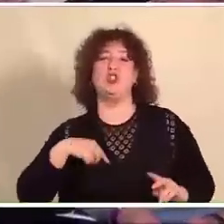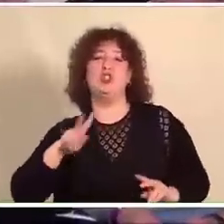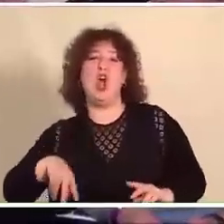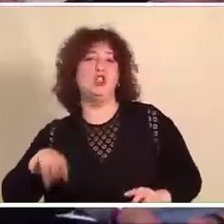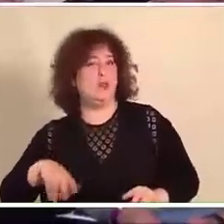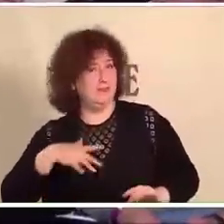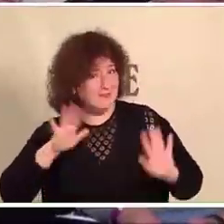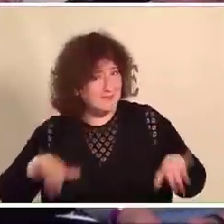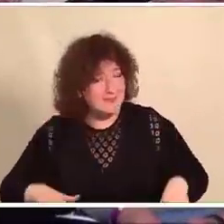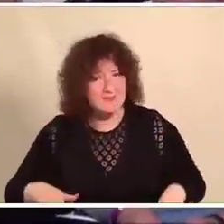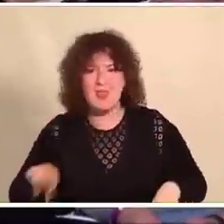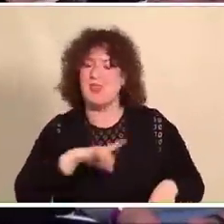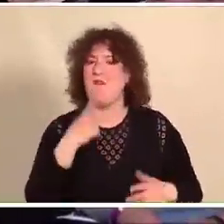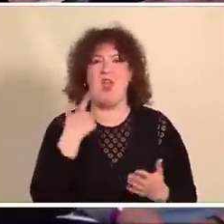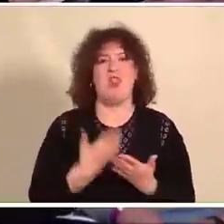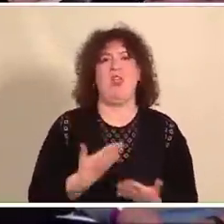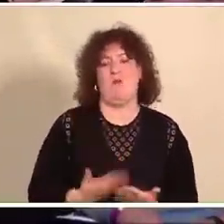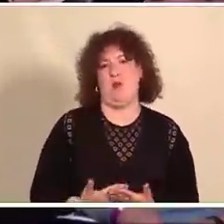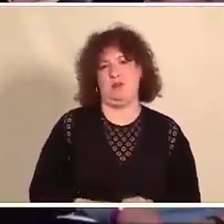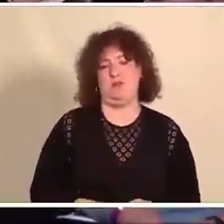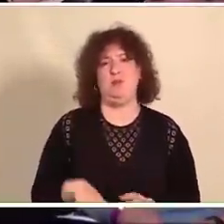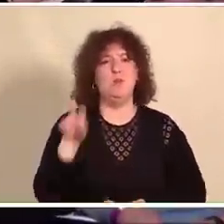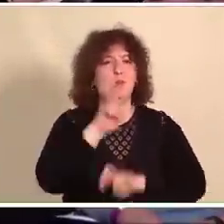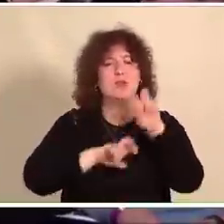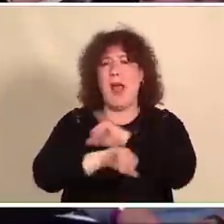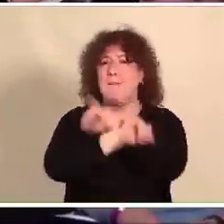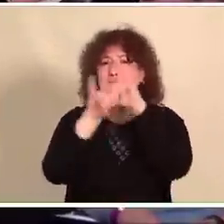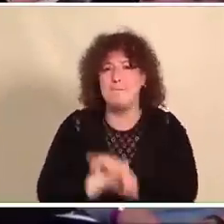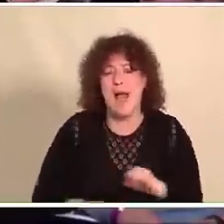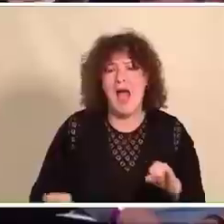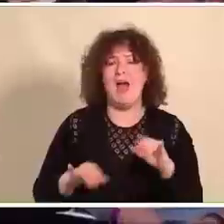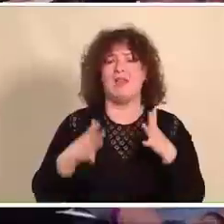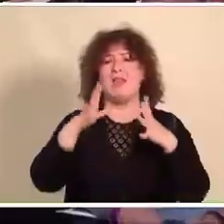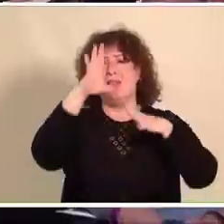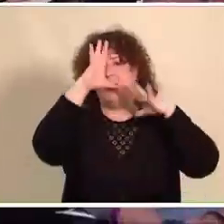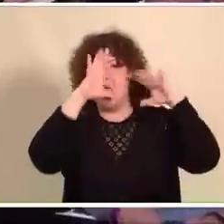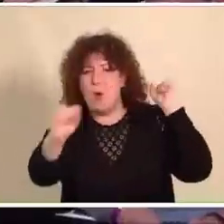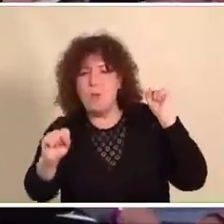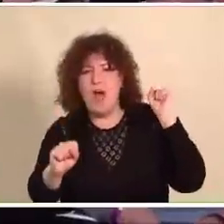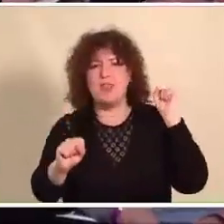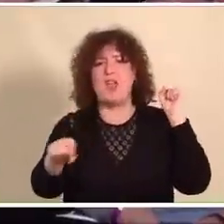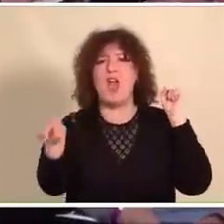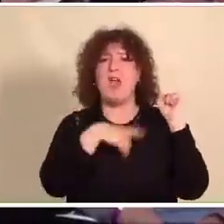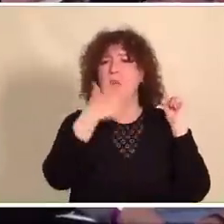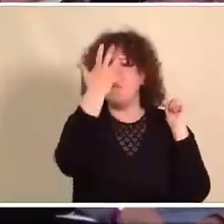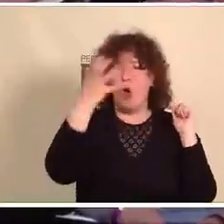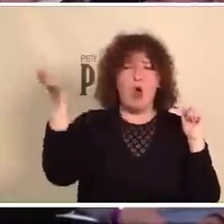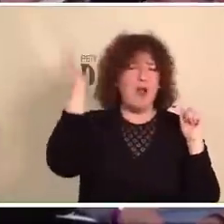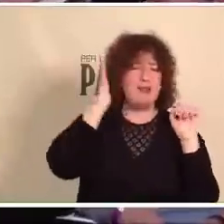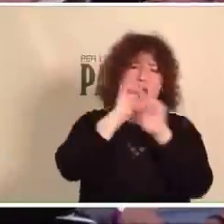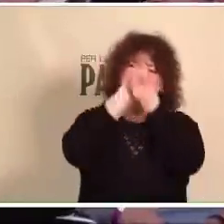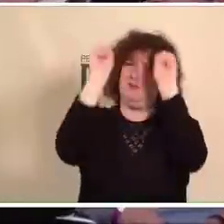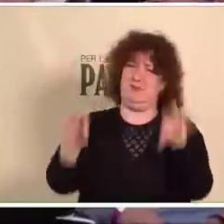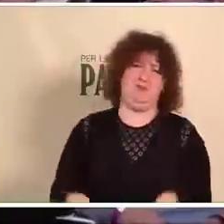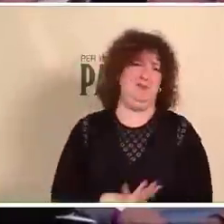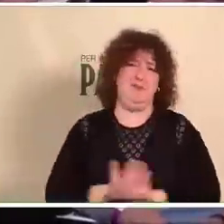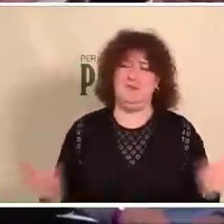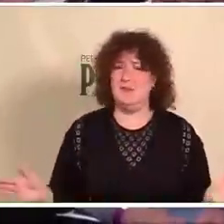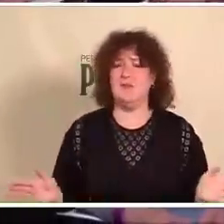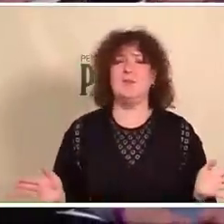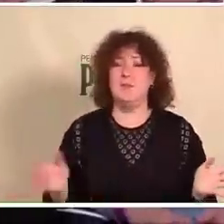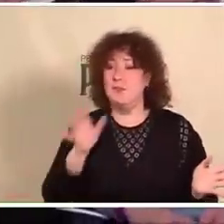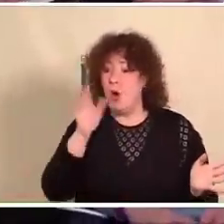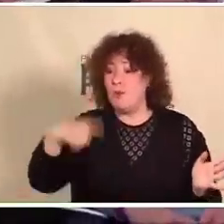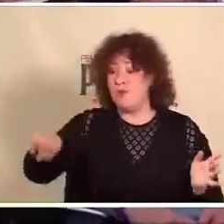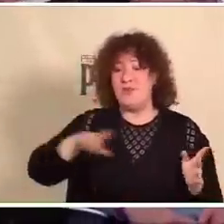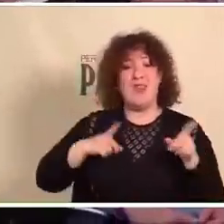exportar democracia diplomacia y por abandonar las hipocresías porque en esta ante esta guerra mucha gente se